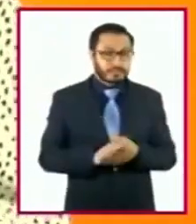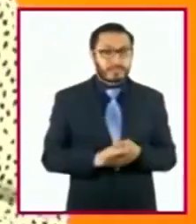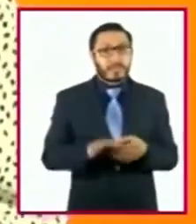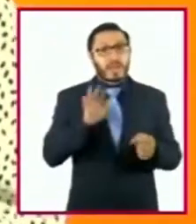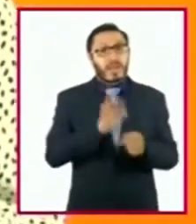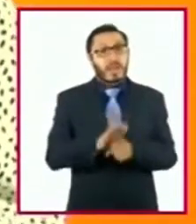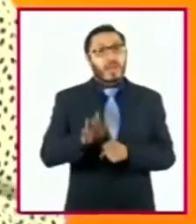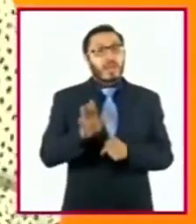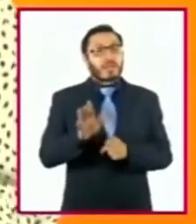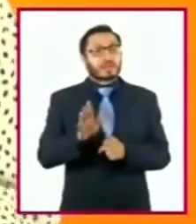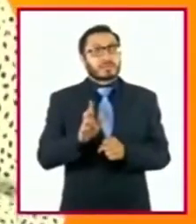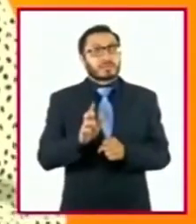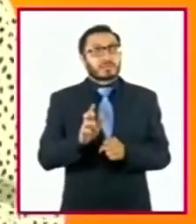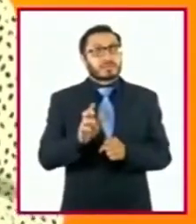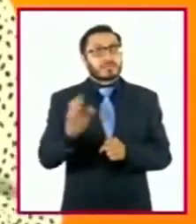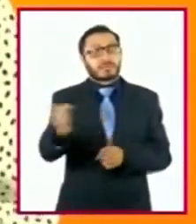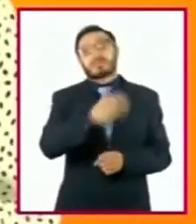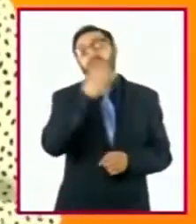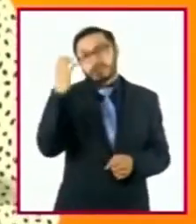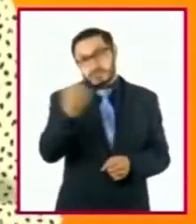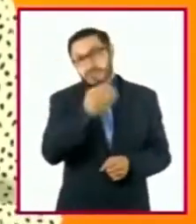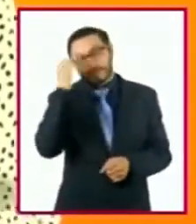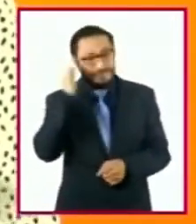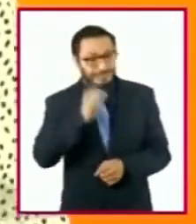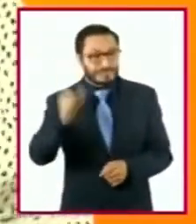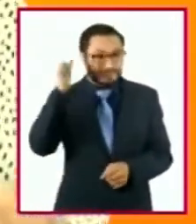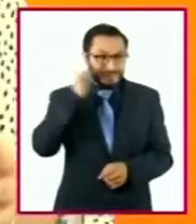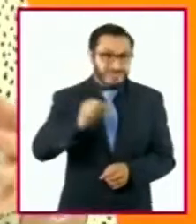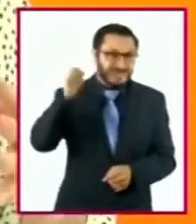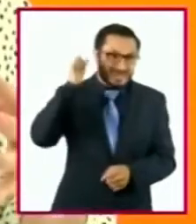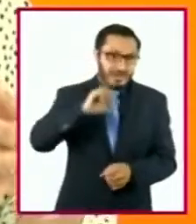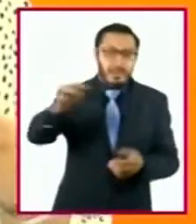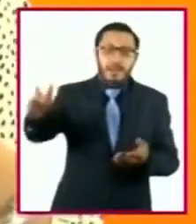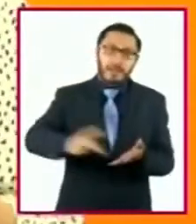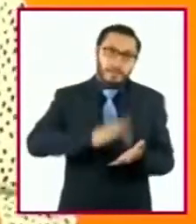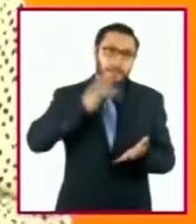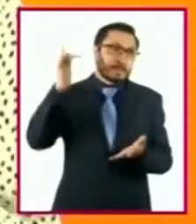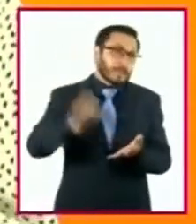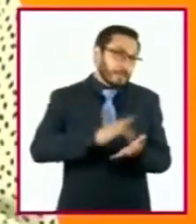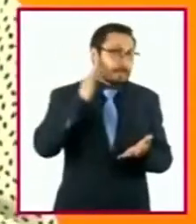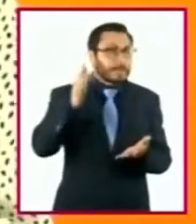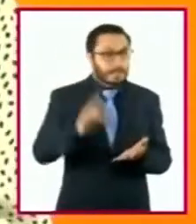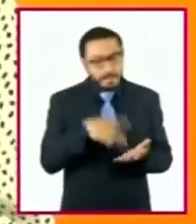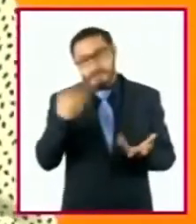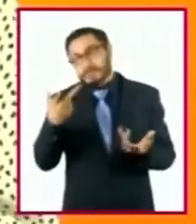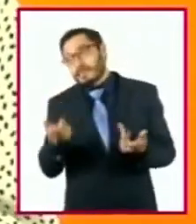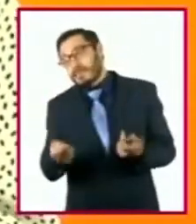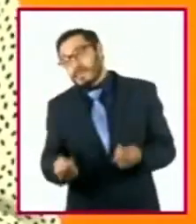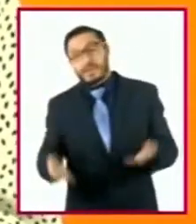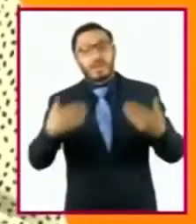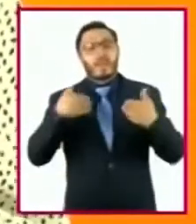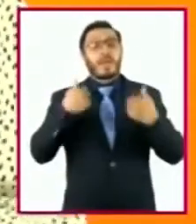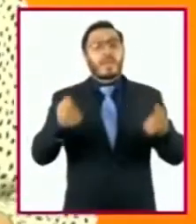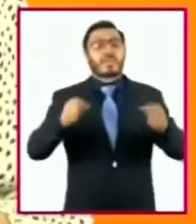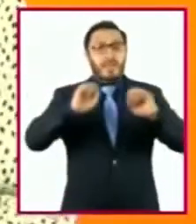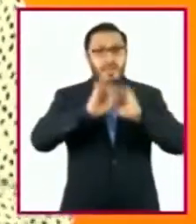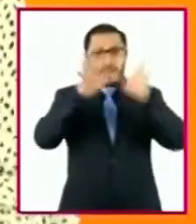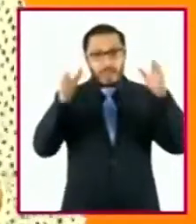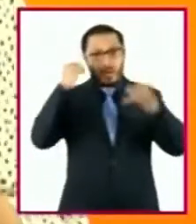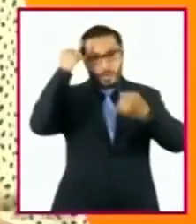cuestiones extraescolares siempre nos van a ayudar a alimentar las capacidades que tengo,